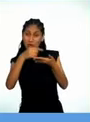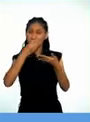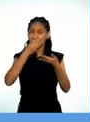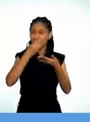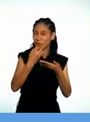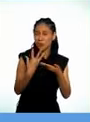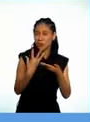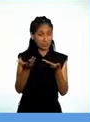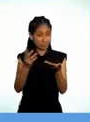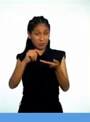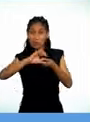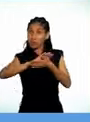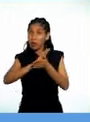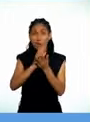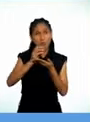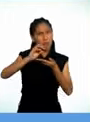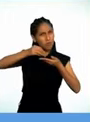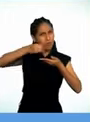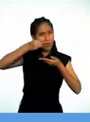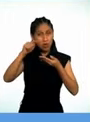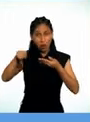3 10